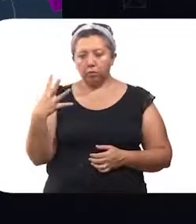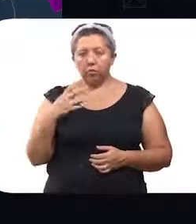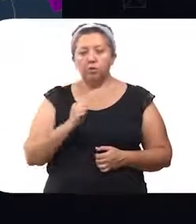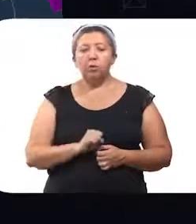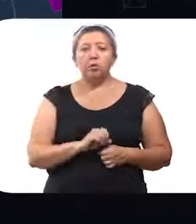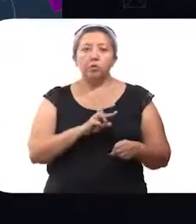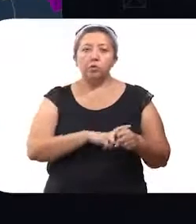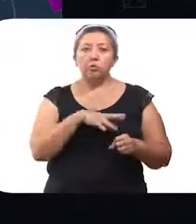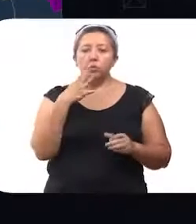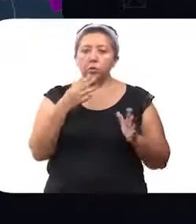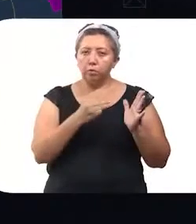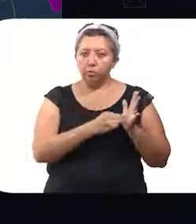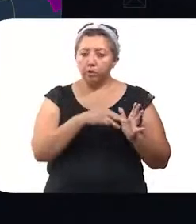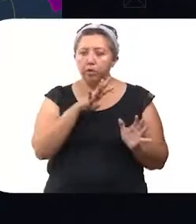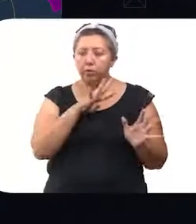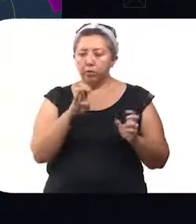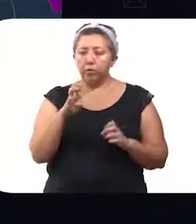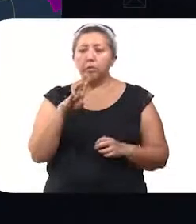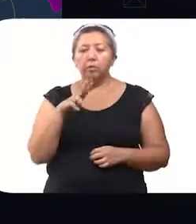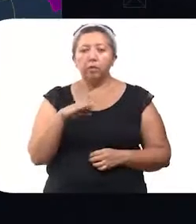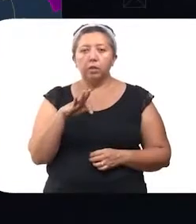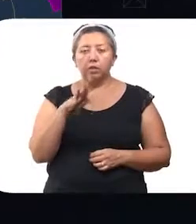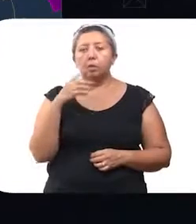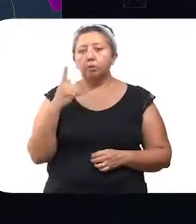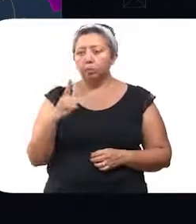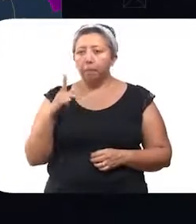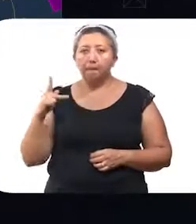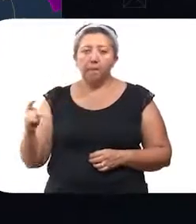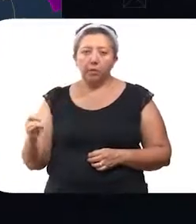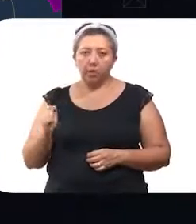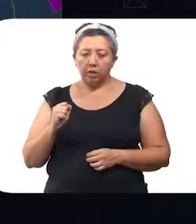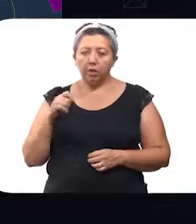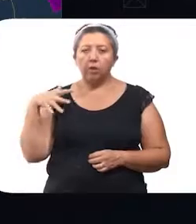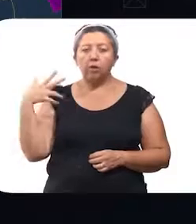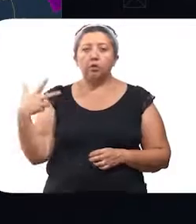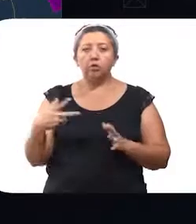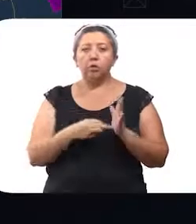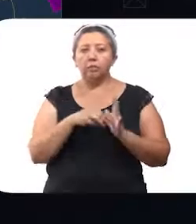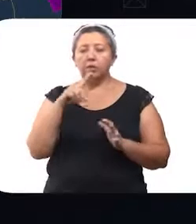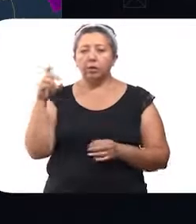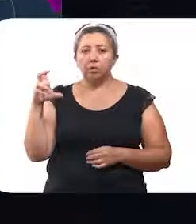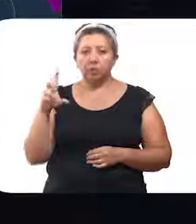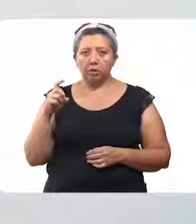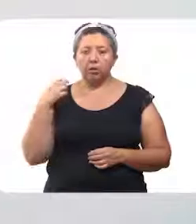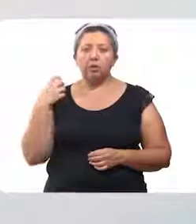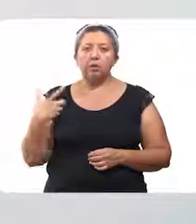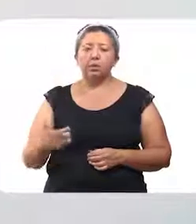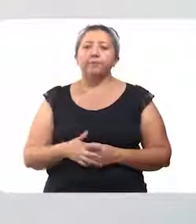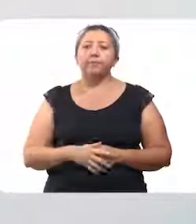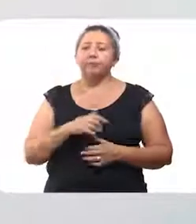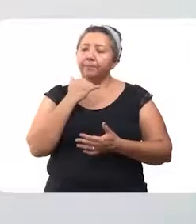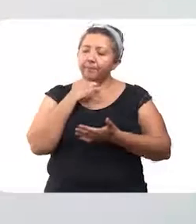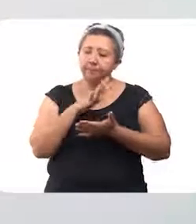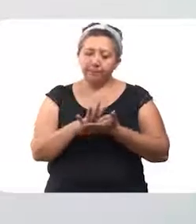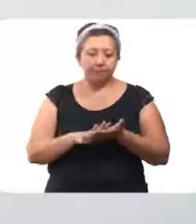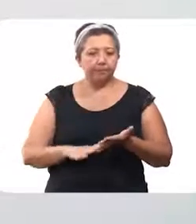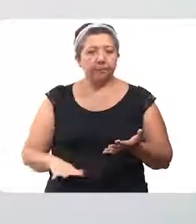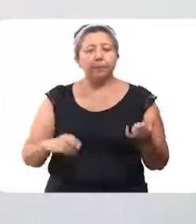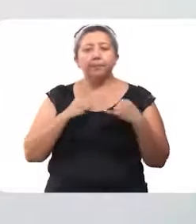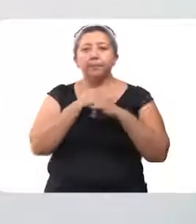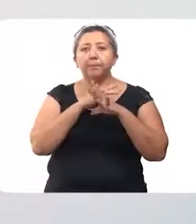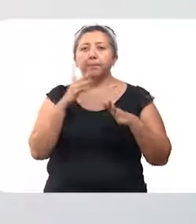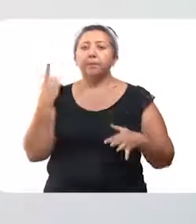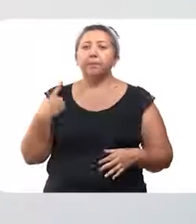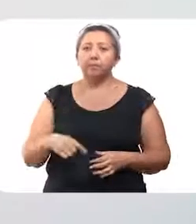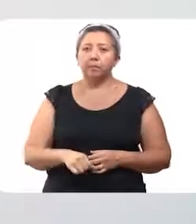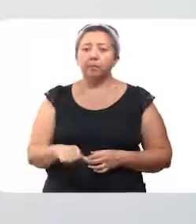en la zona sur 4.941 y en la zona poniente 8.137. Lamentablemente en este parte